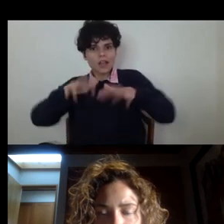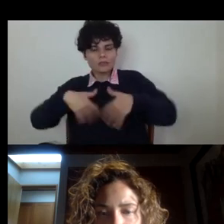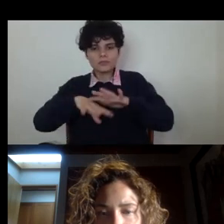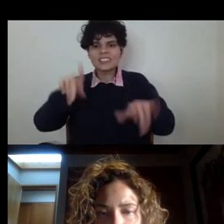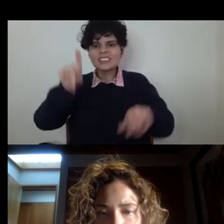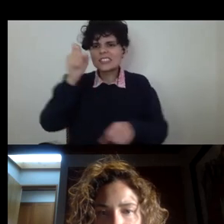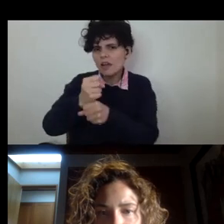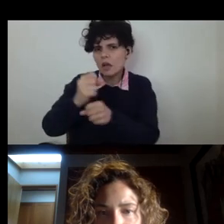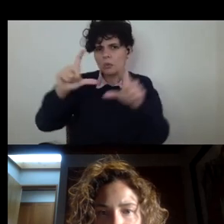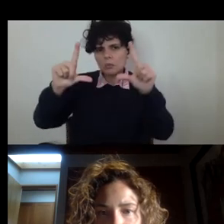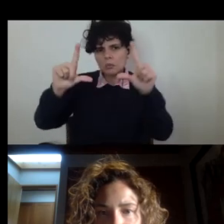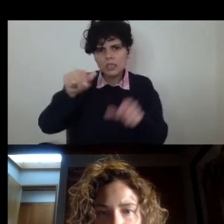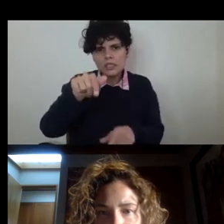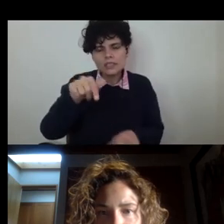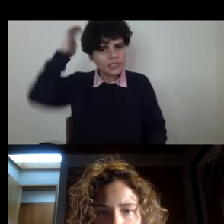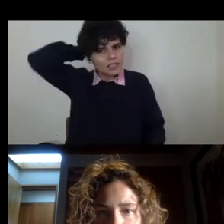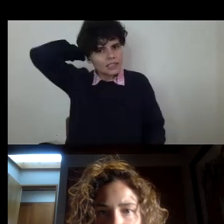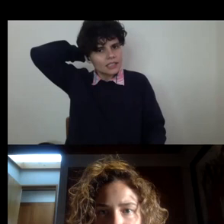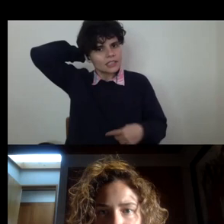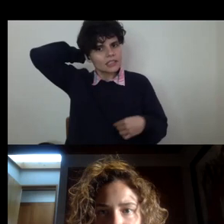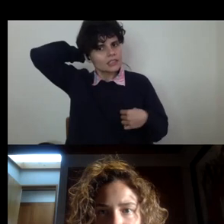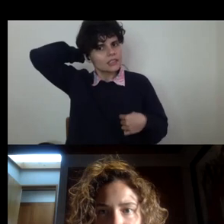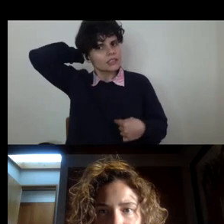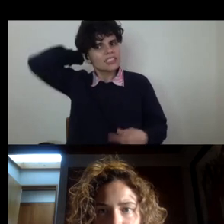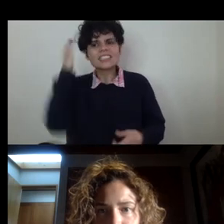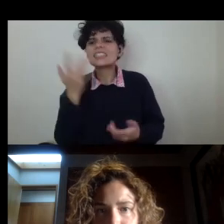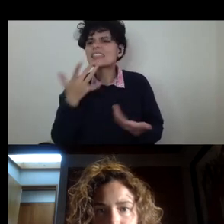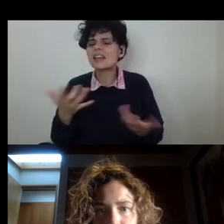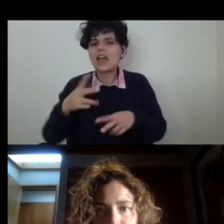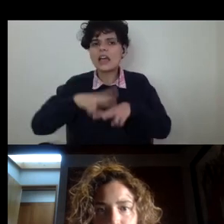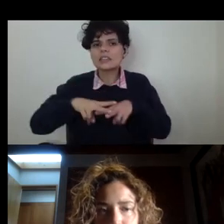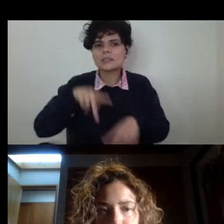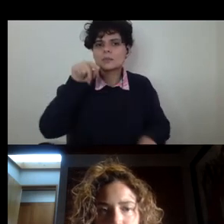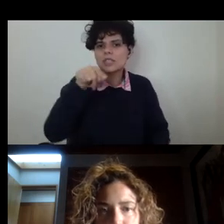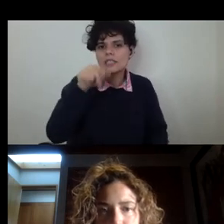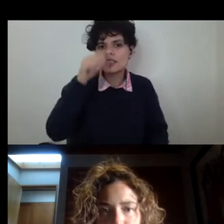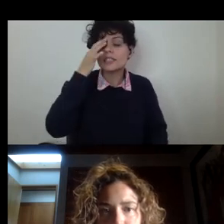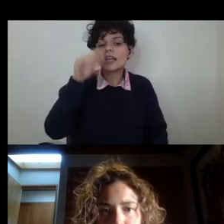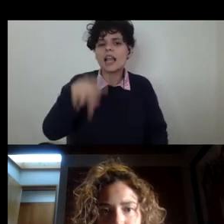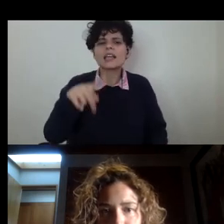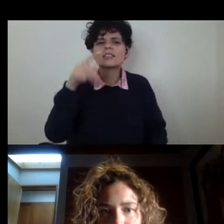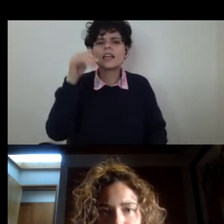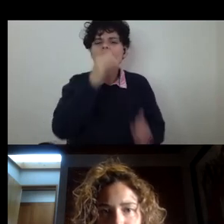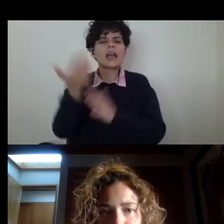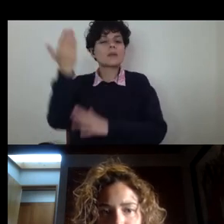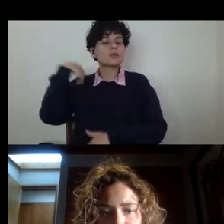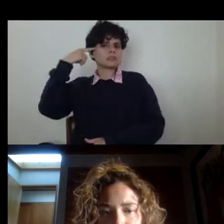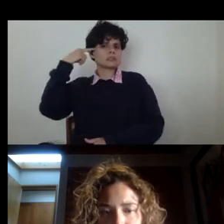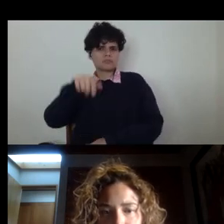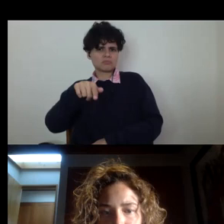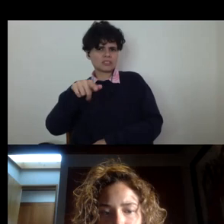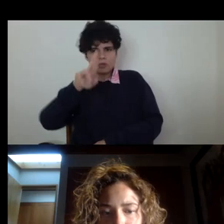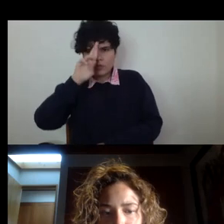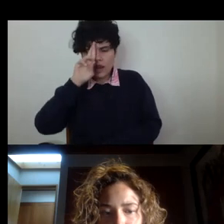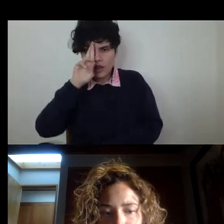trabajo cortito también, en que encontramos una cosa que en ese tiempo parecía una anomalía. Cuando ustedes ven